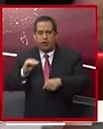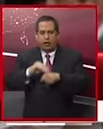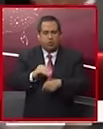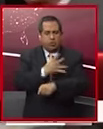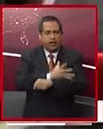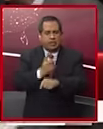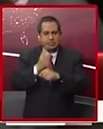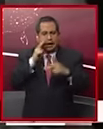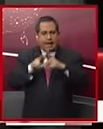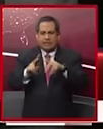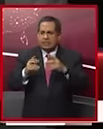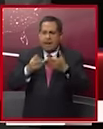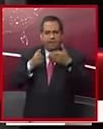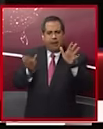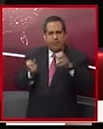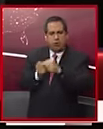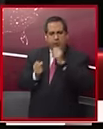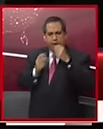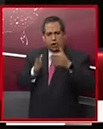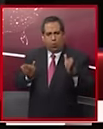transparencia y parlamento abierto.